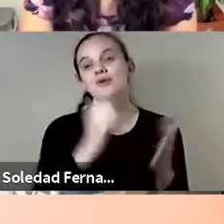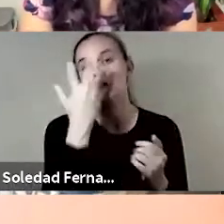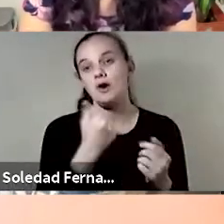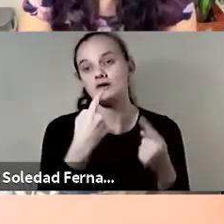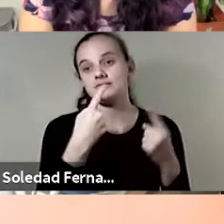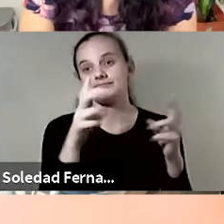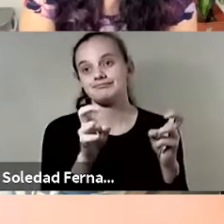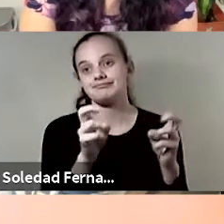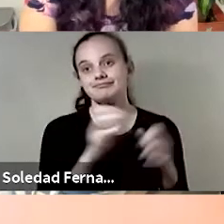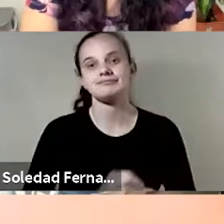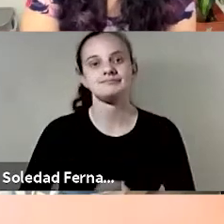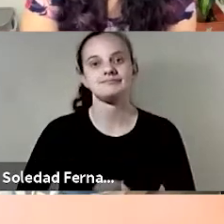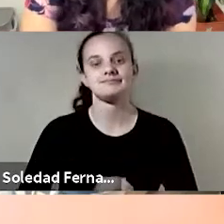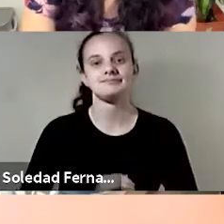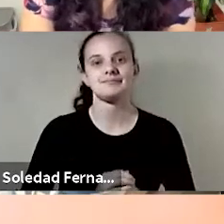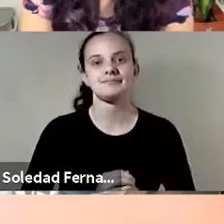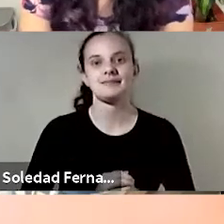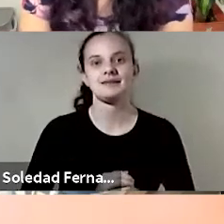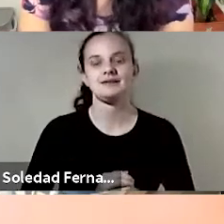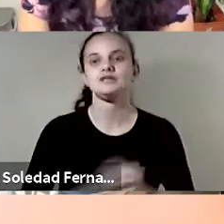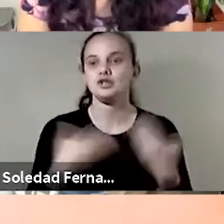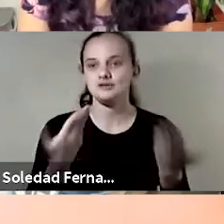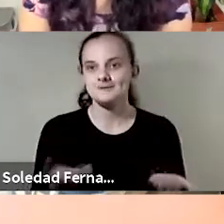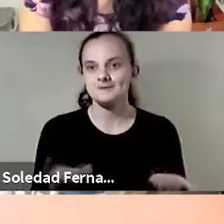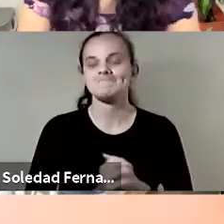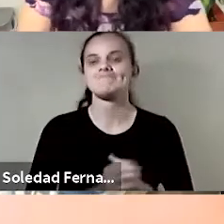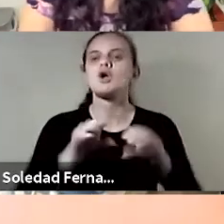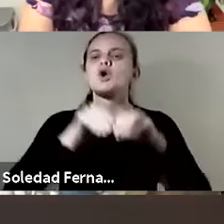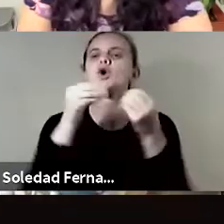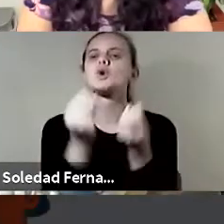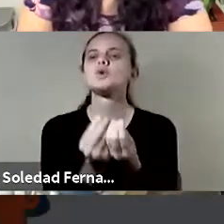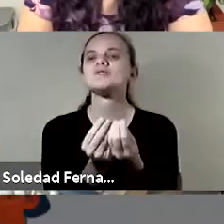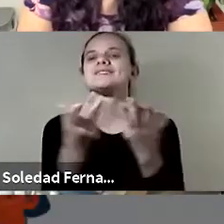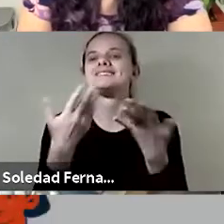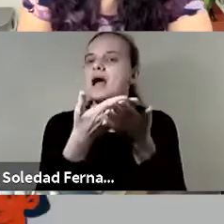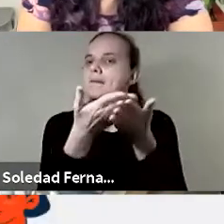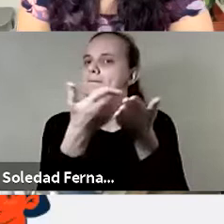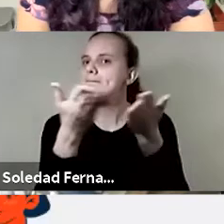también podría ser considerado una ceguera temporal al color.